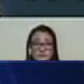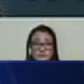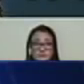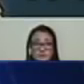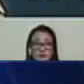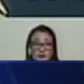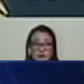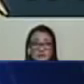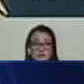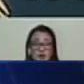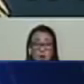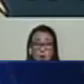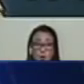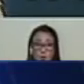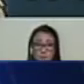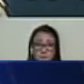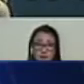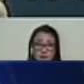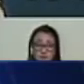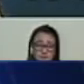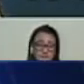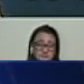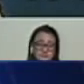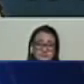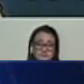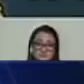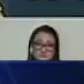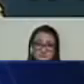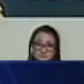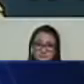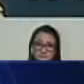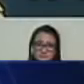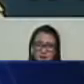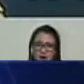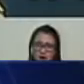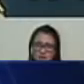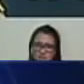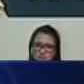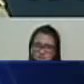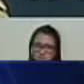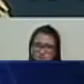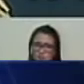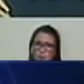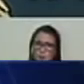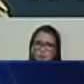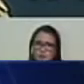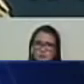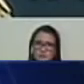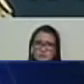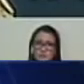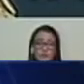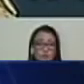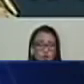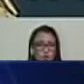entero. Ayer, cuando el Consejo Nacional Electoral dio el primer boletín, ya se había transmitido